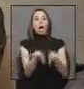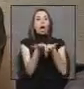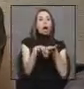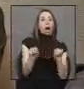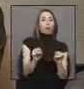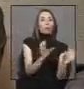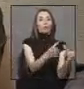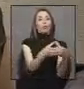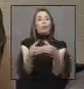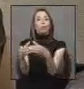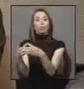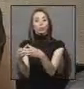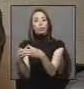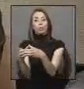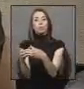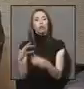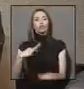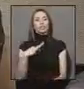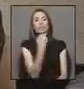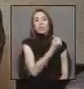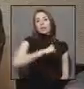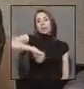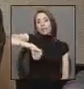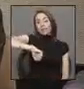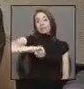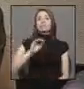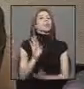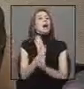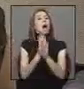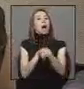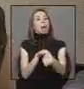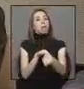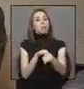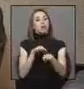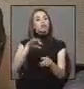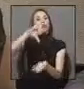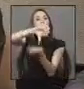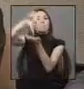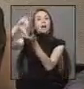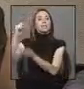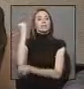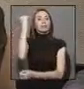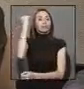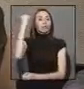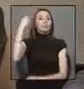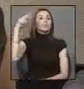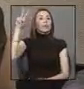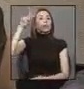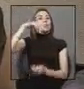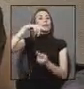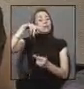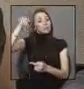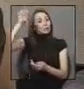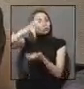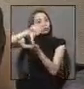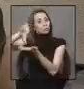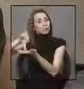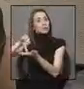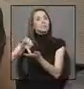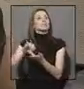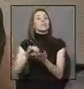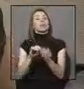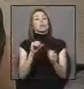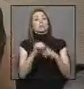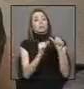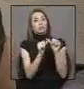concomitancia con algunos grupos sediciosos civiles y el apoyo de potencias extranjeras, se llevó a cabo una cruenta dictadura